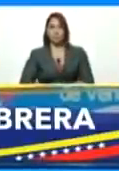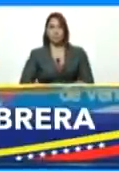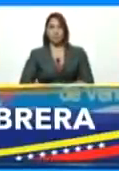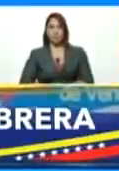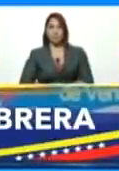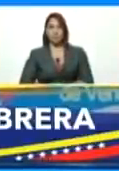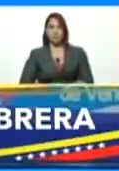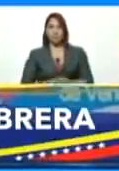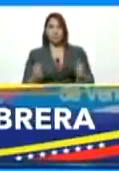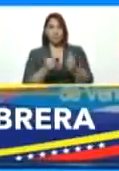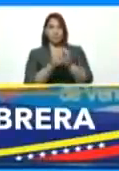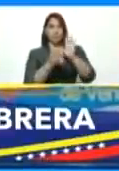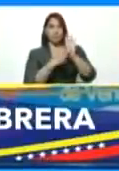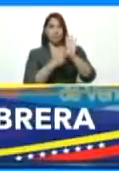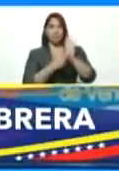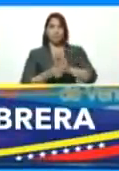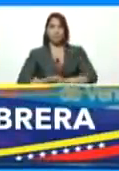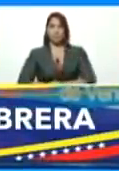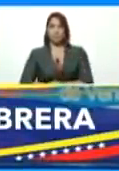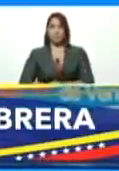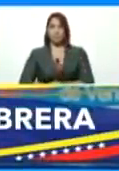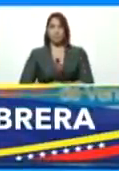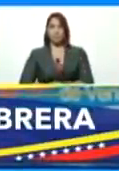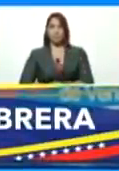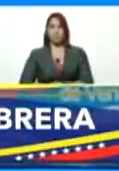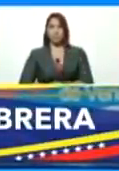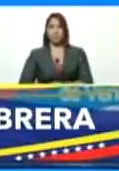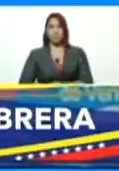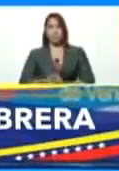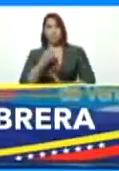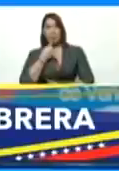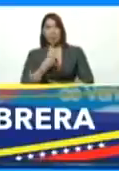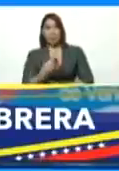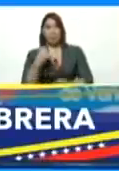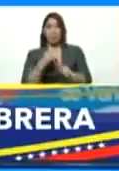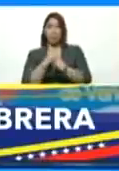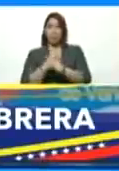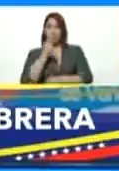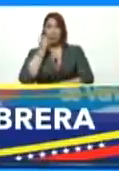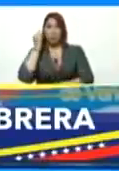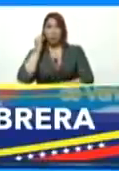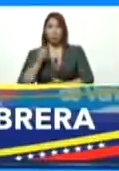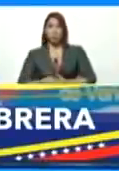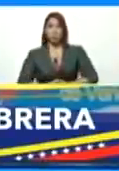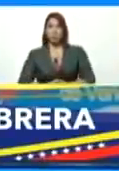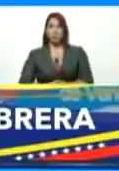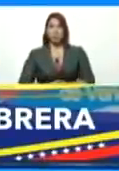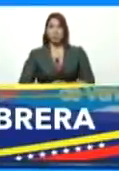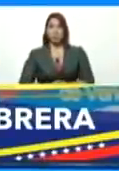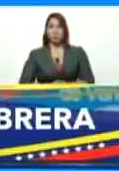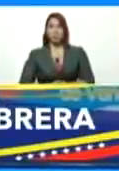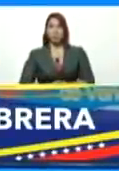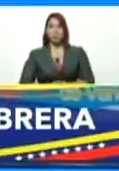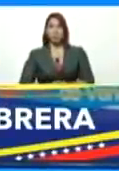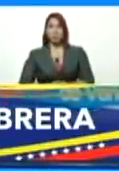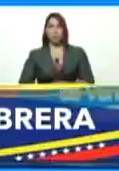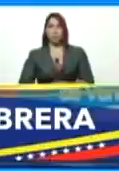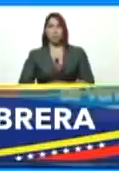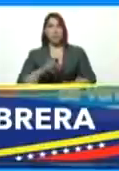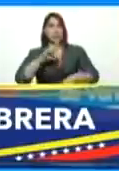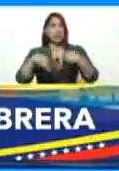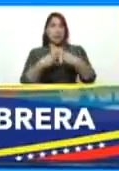con la verdad y decirle al trabajador y la trabajadora que